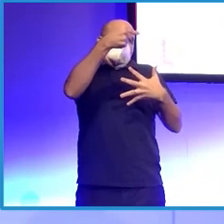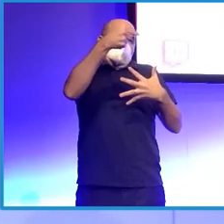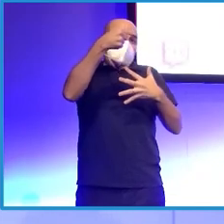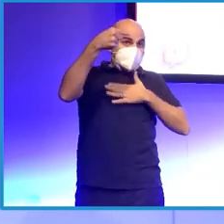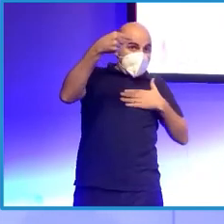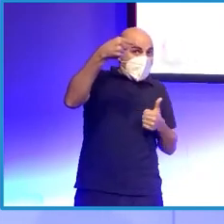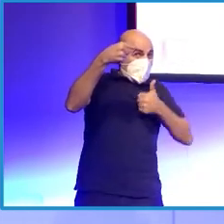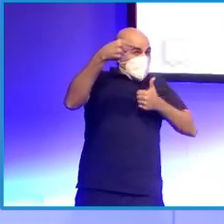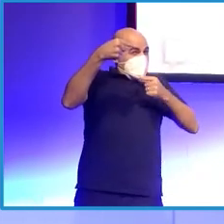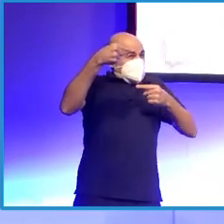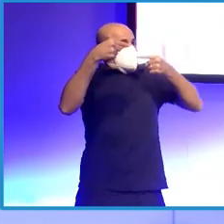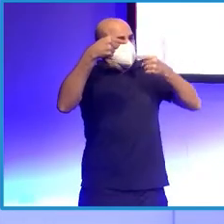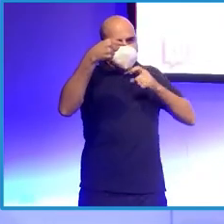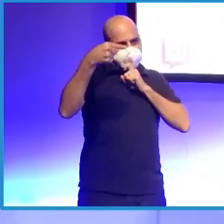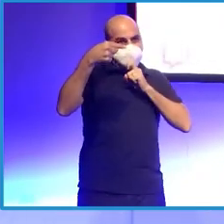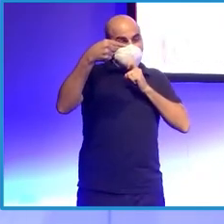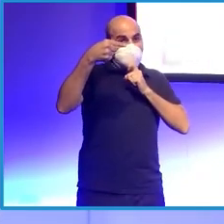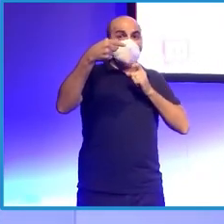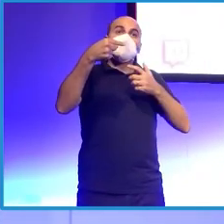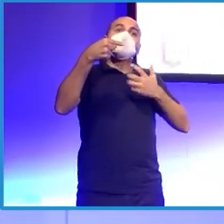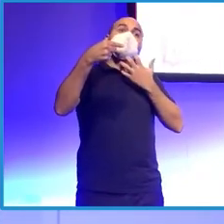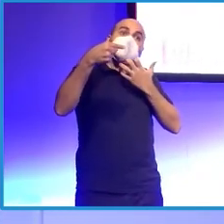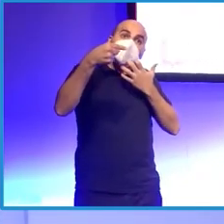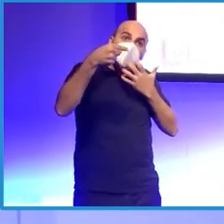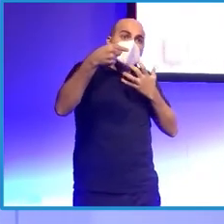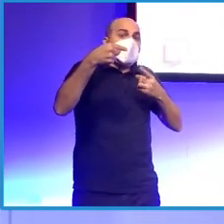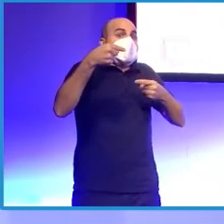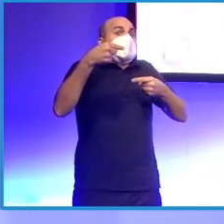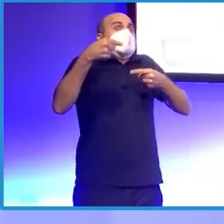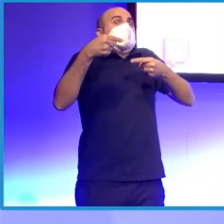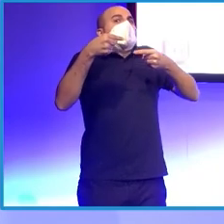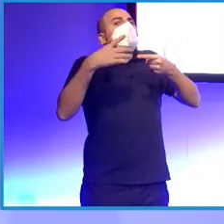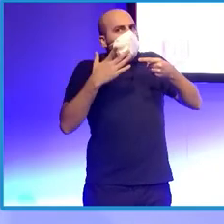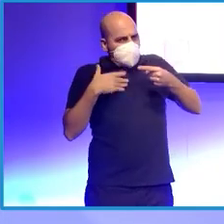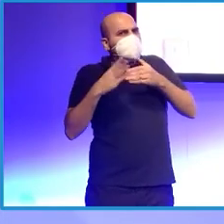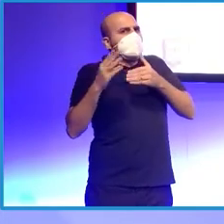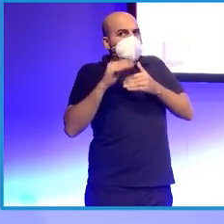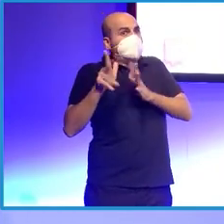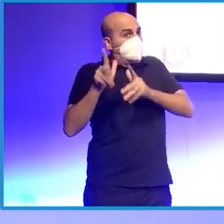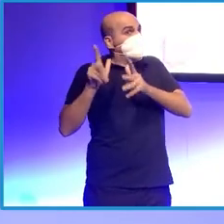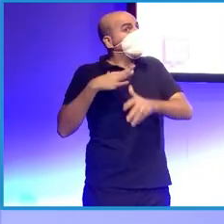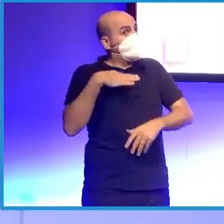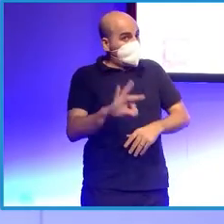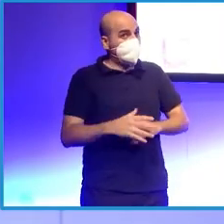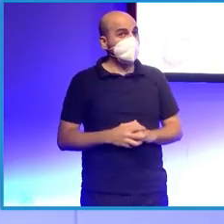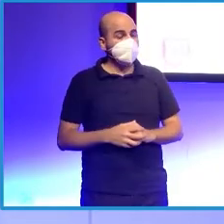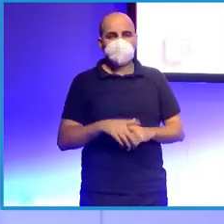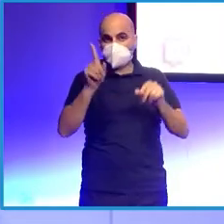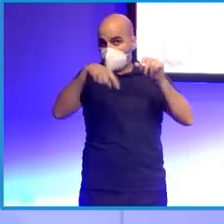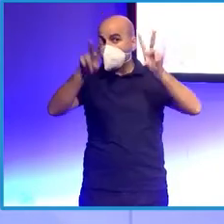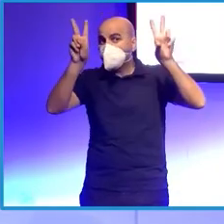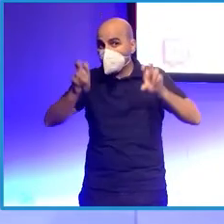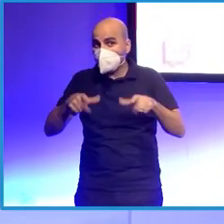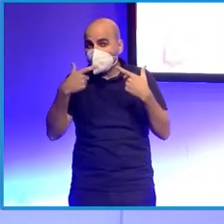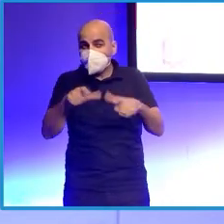arriba puedes conseguir quitarles clientes yo os recomiendo tal llegó allí eso pasa mucho en el sector erótico también tú buscas los nombres de los grandes